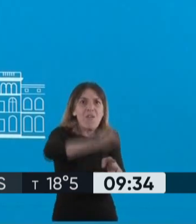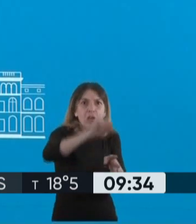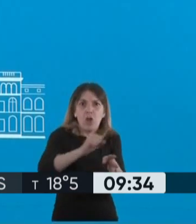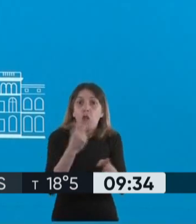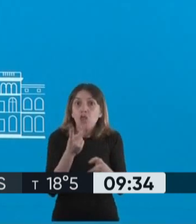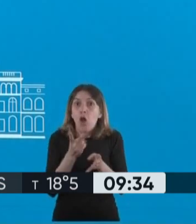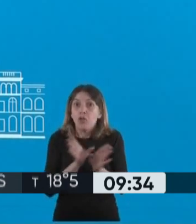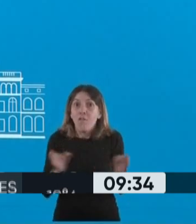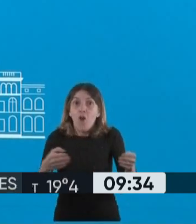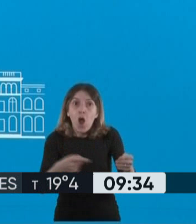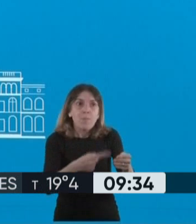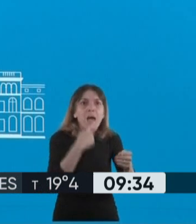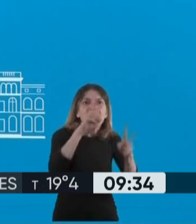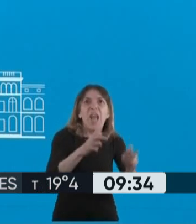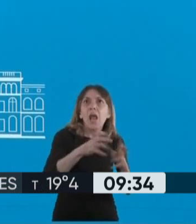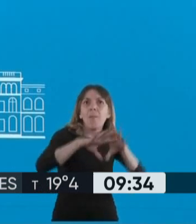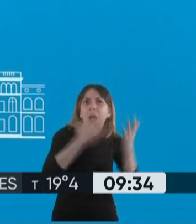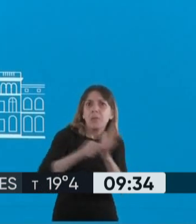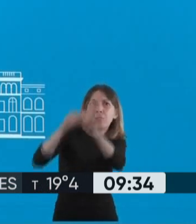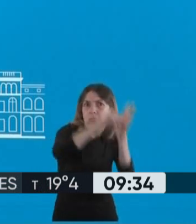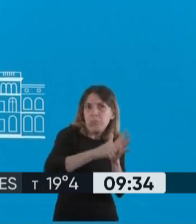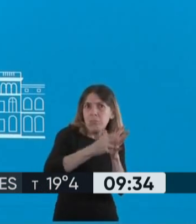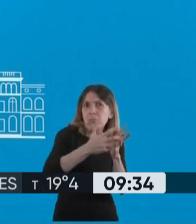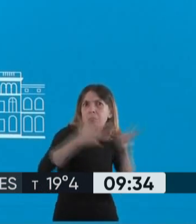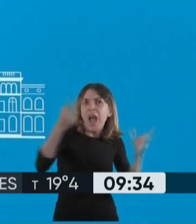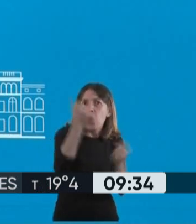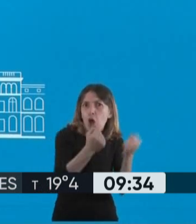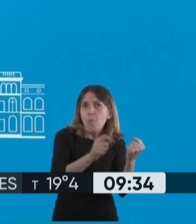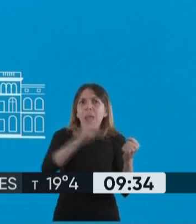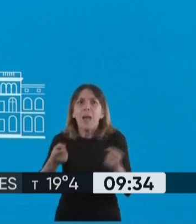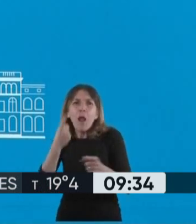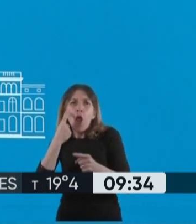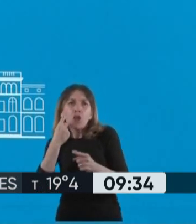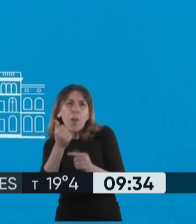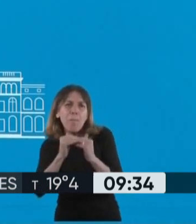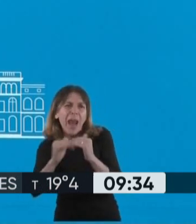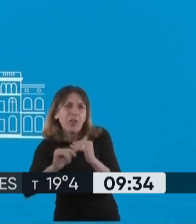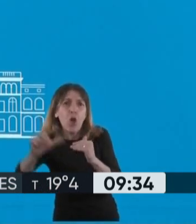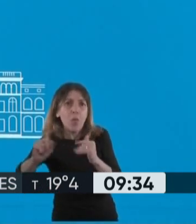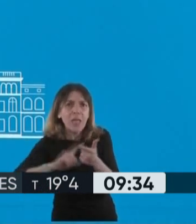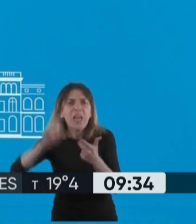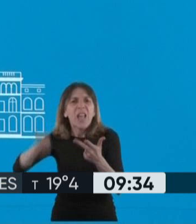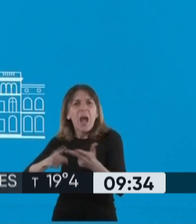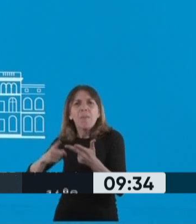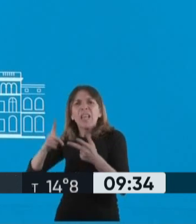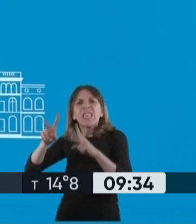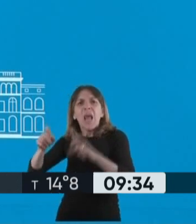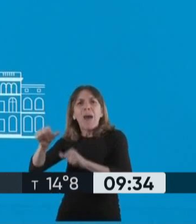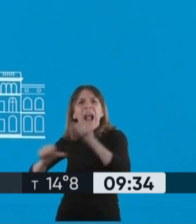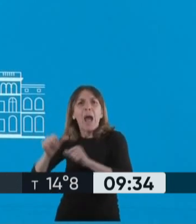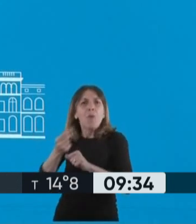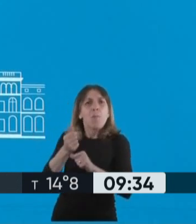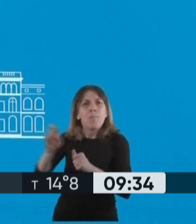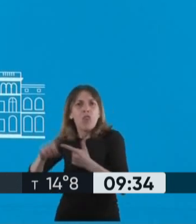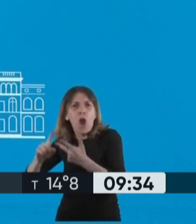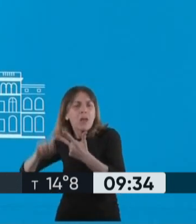lado, el control, la cuestión macroeconómica, el control de los precios, los números de la brecha cambiaria, del déficit fiscal y todos los números.